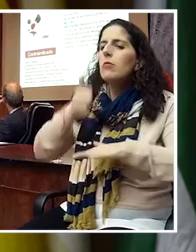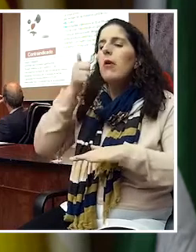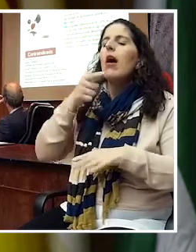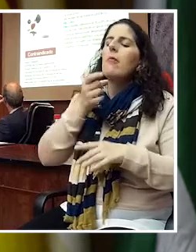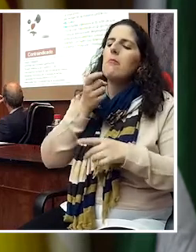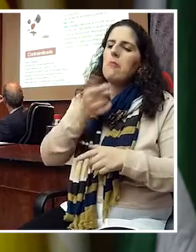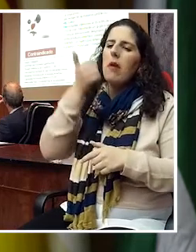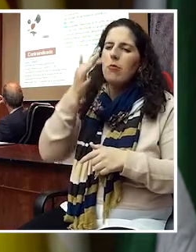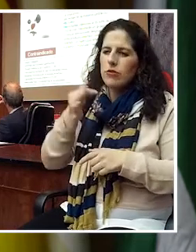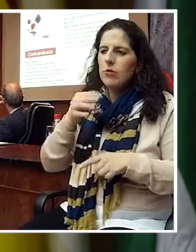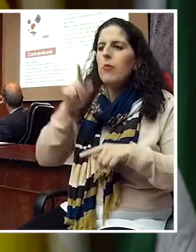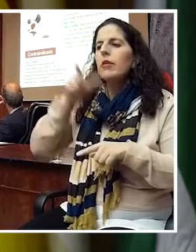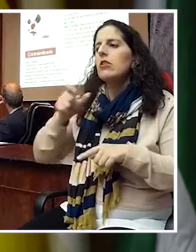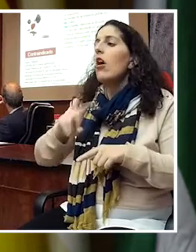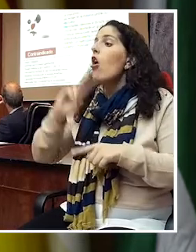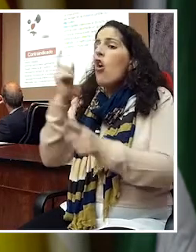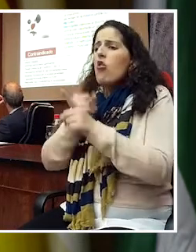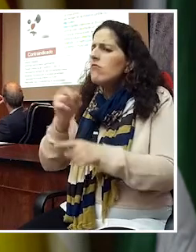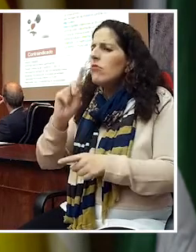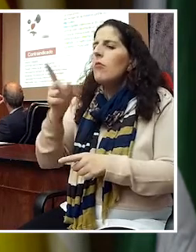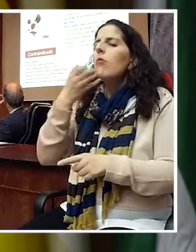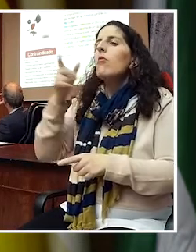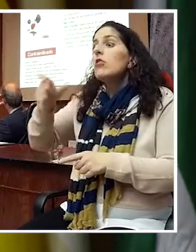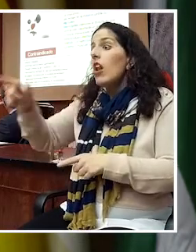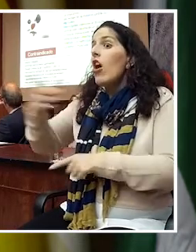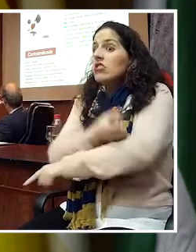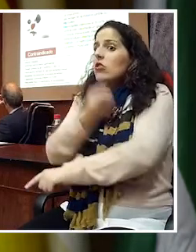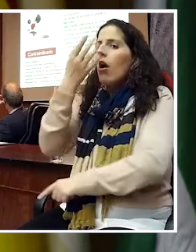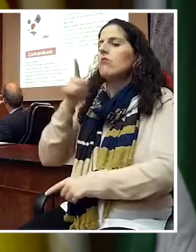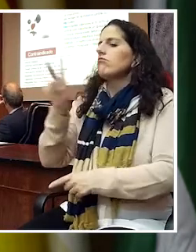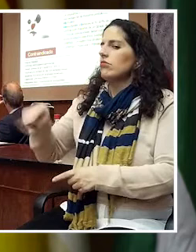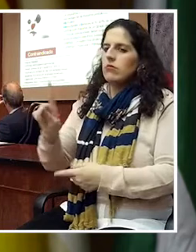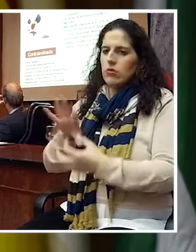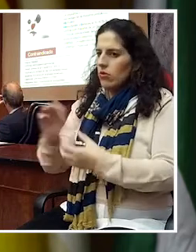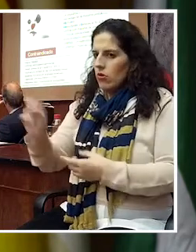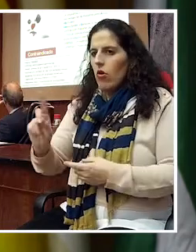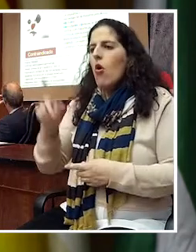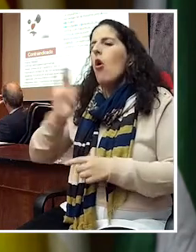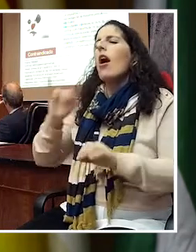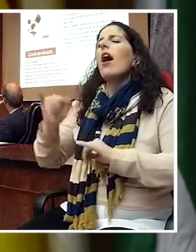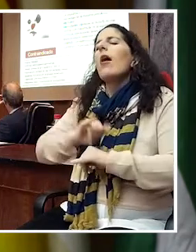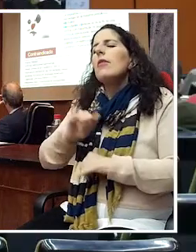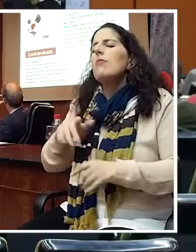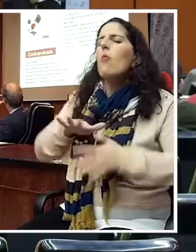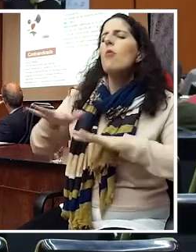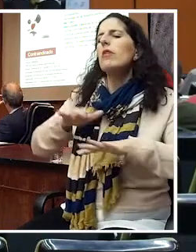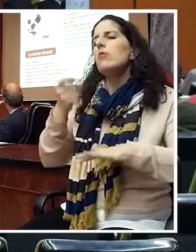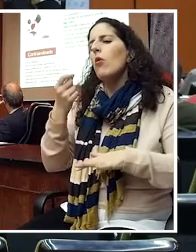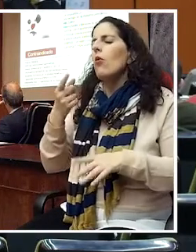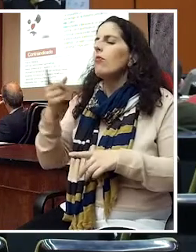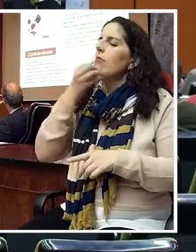pues, por supuesto, en pacientes que basalmente tengan tensiones altas, tengan una baja capacidad funcional o estén inestables